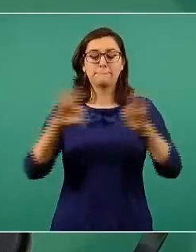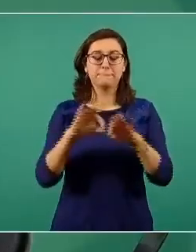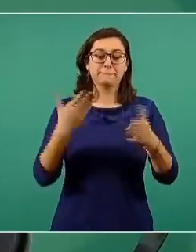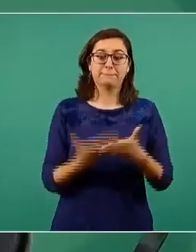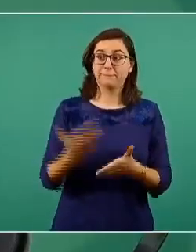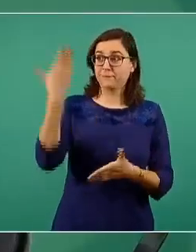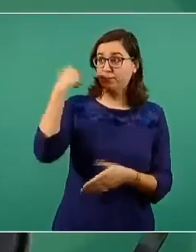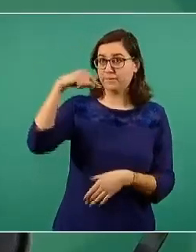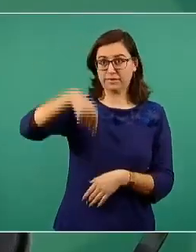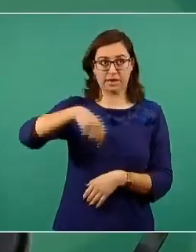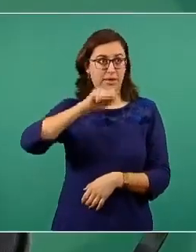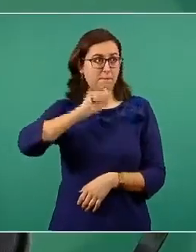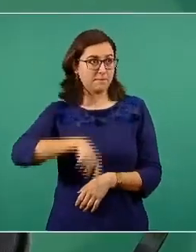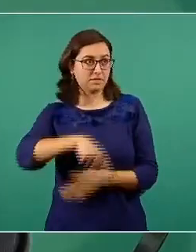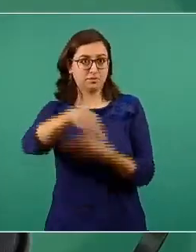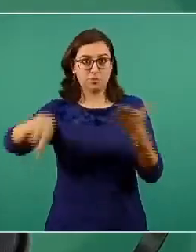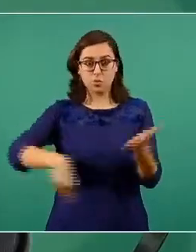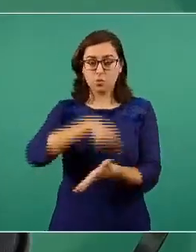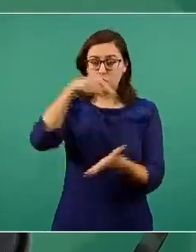este mismo salón,